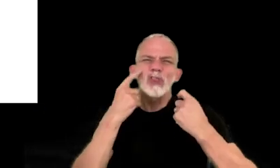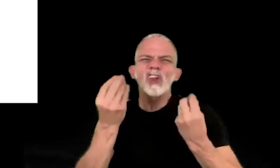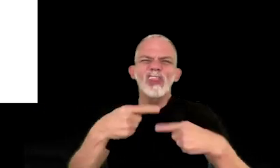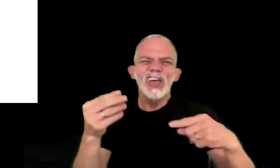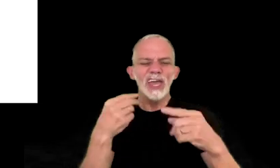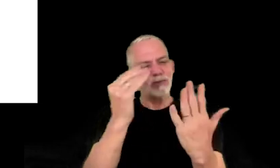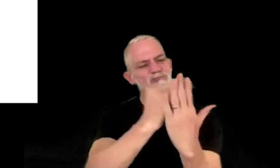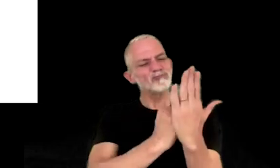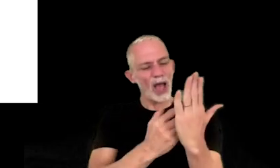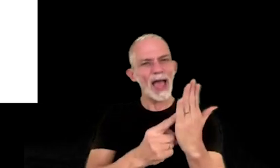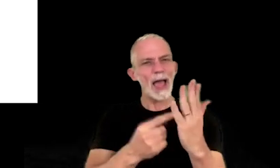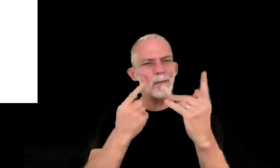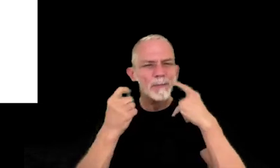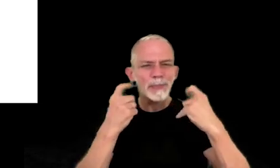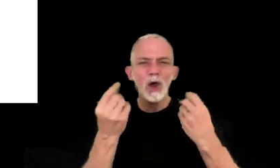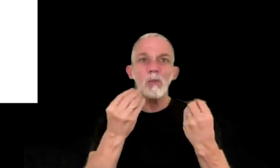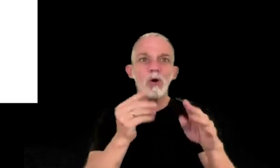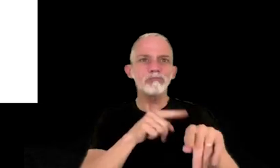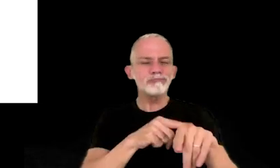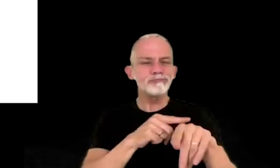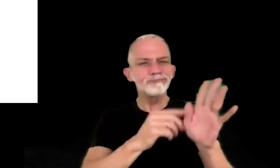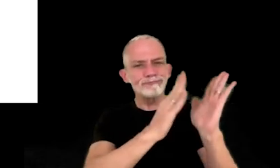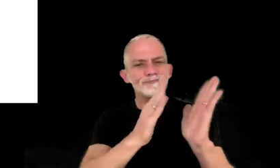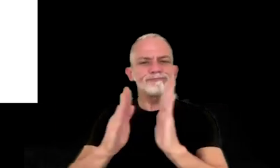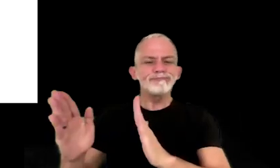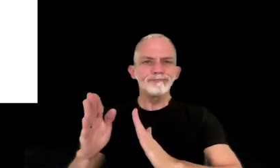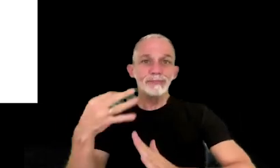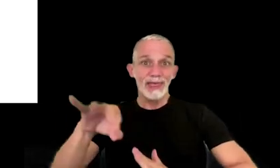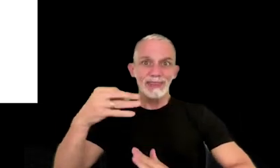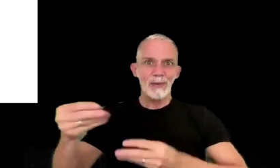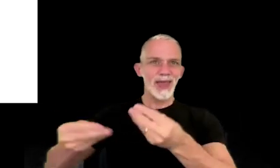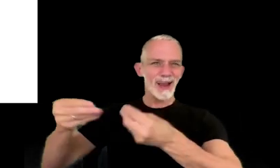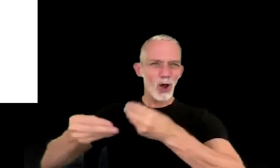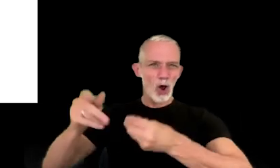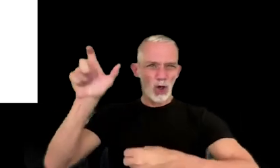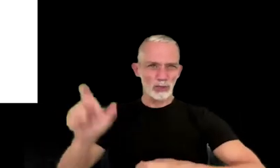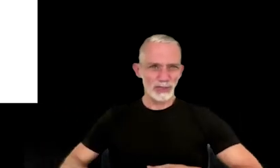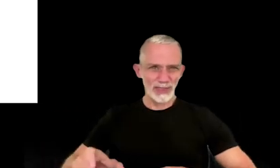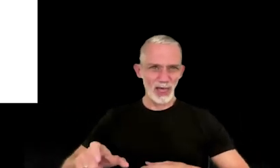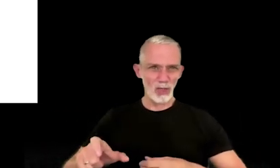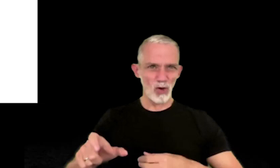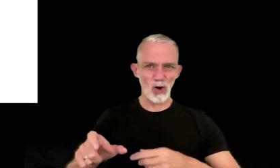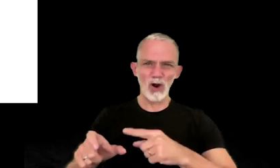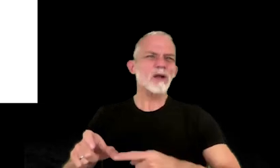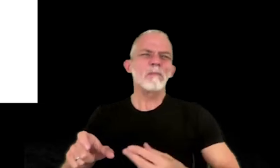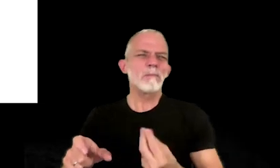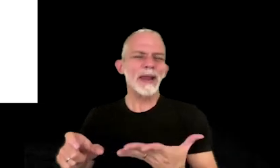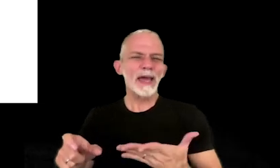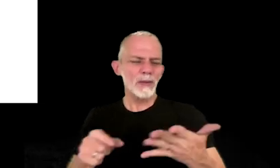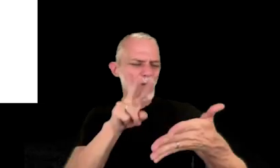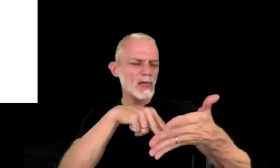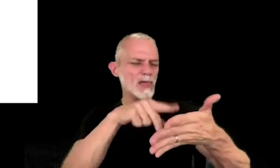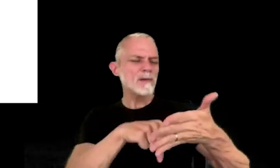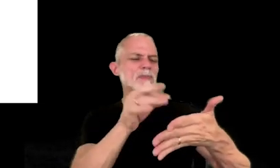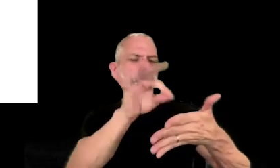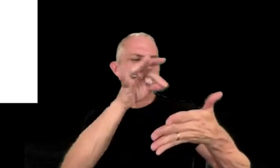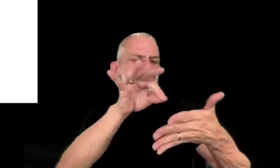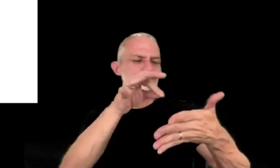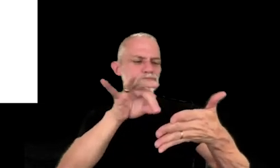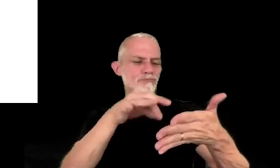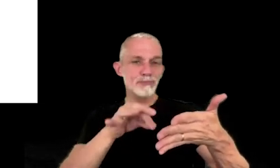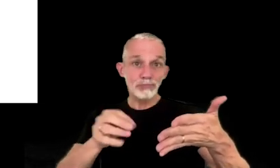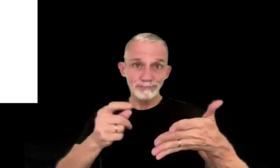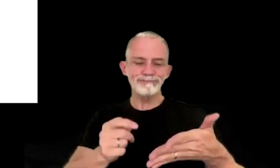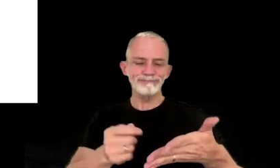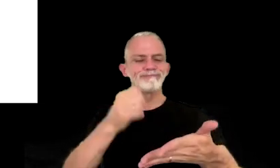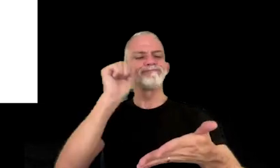cuáles son los procedimientos que tendría que seguir ese profesional para poder cumplir y emitir